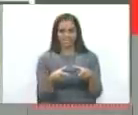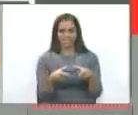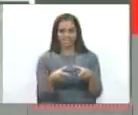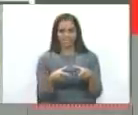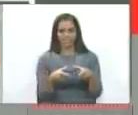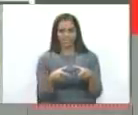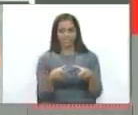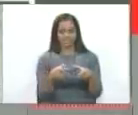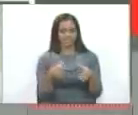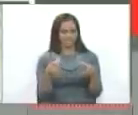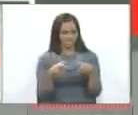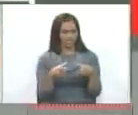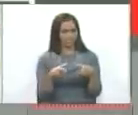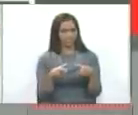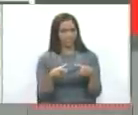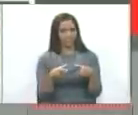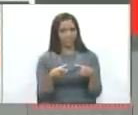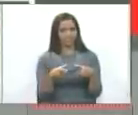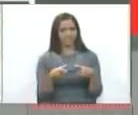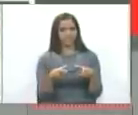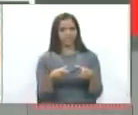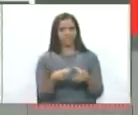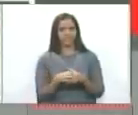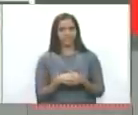¿Un CD? CD. Sí.